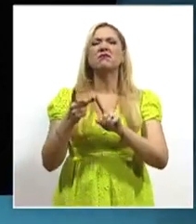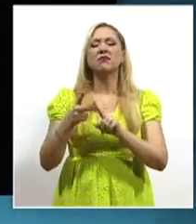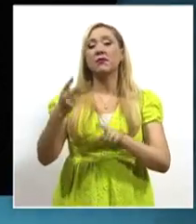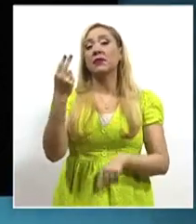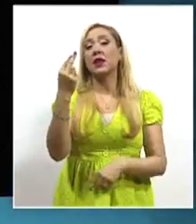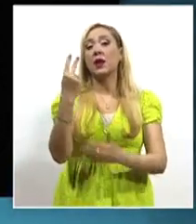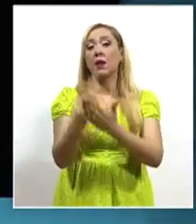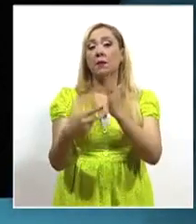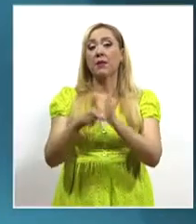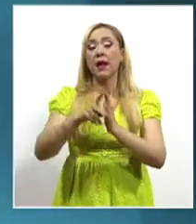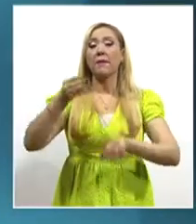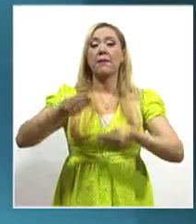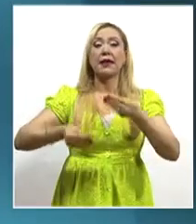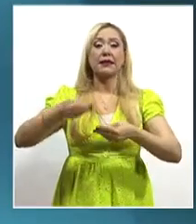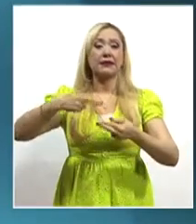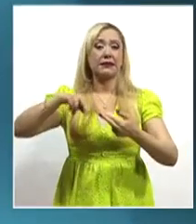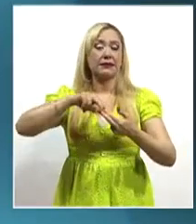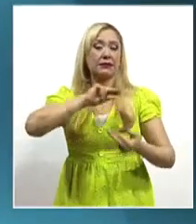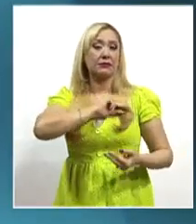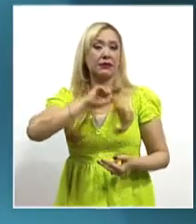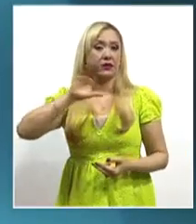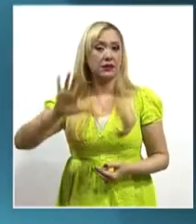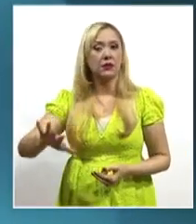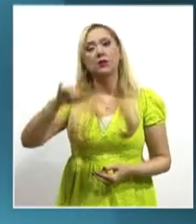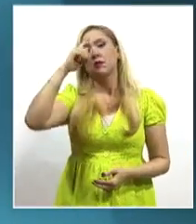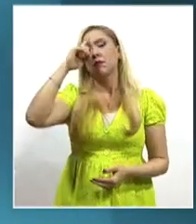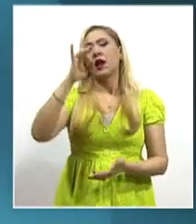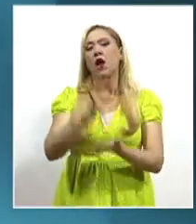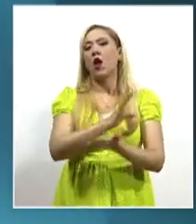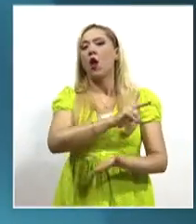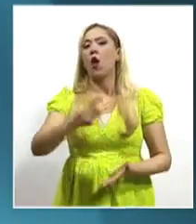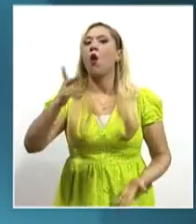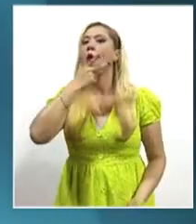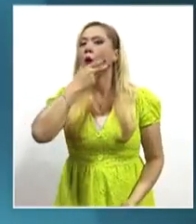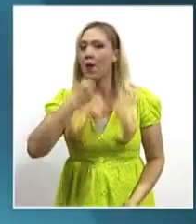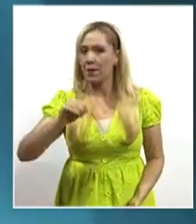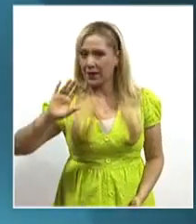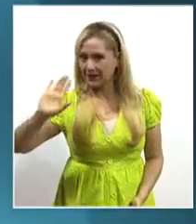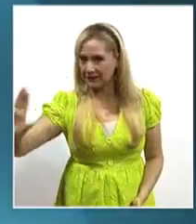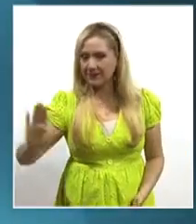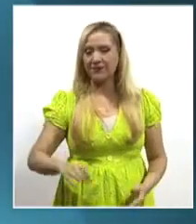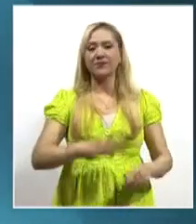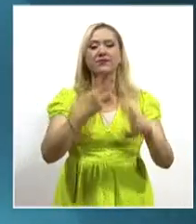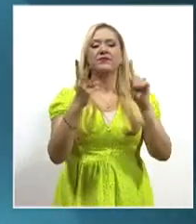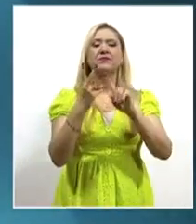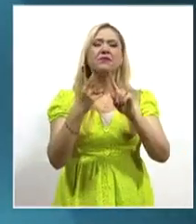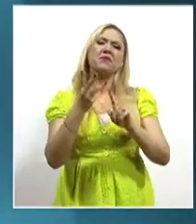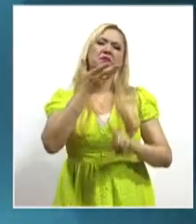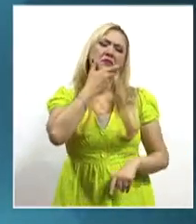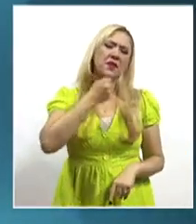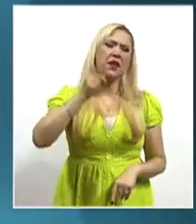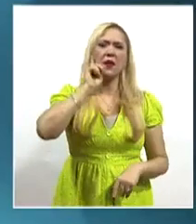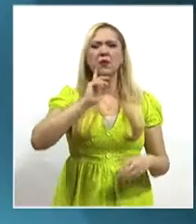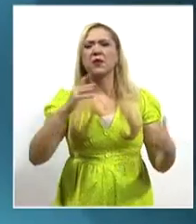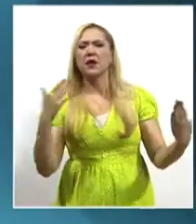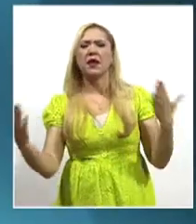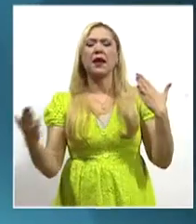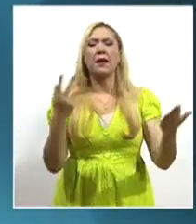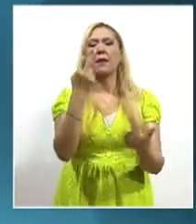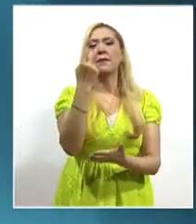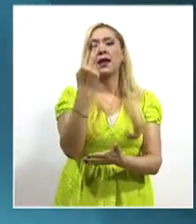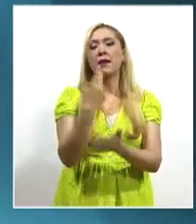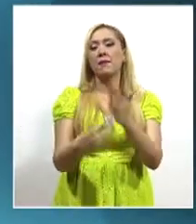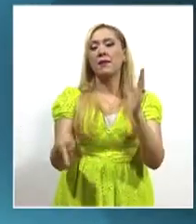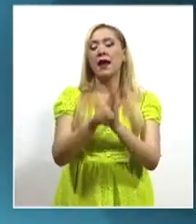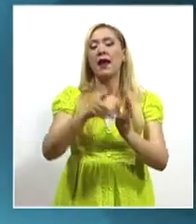plazas de magistrado de circuito y está dirigido exclusivamente a hombres. Y el tercero es mixto y es para ocupar 25 plazas